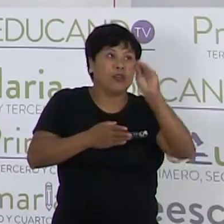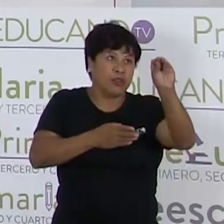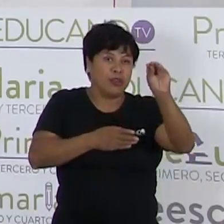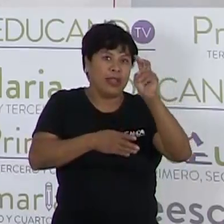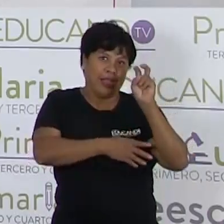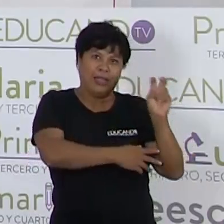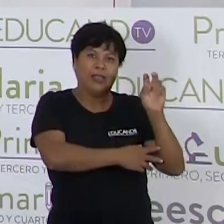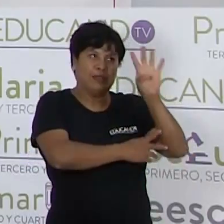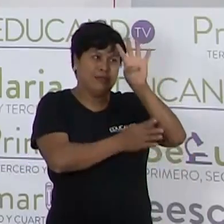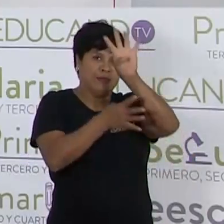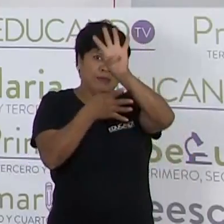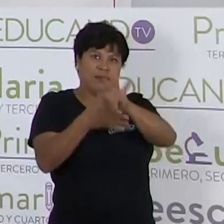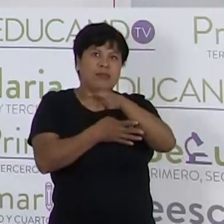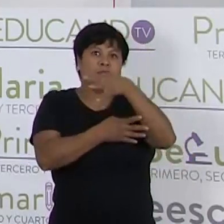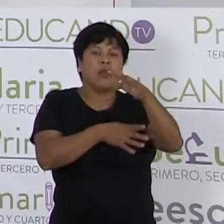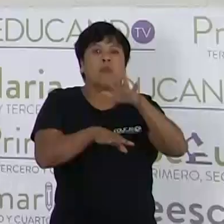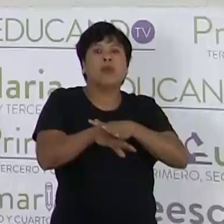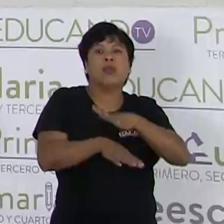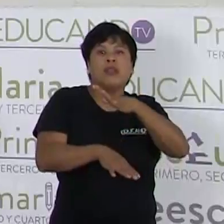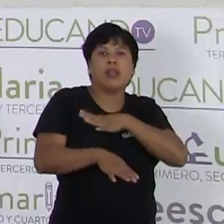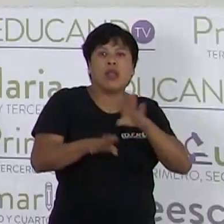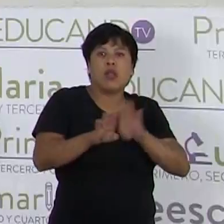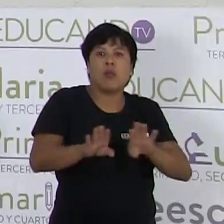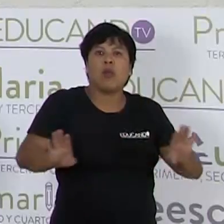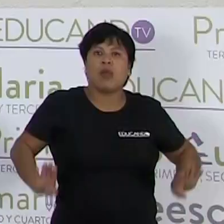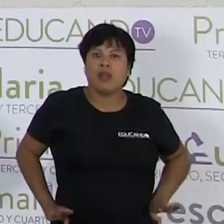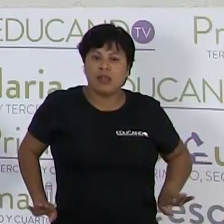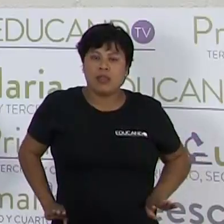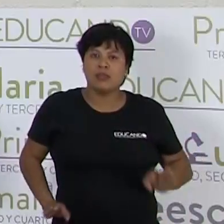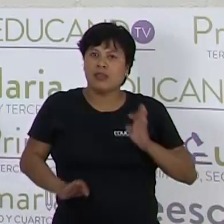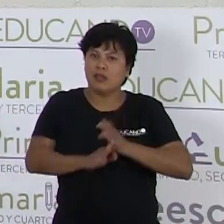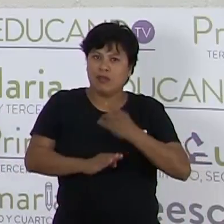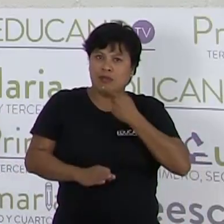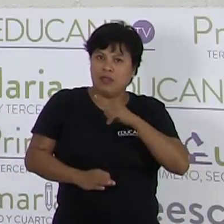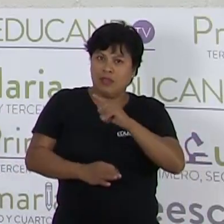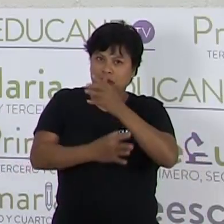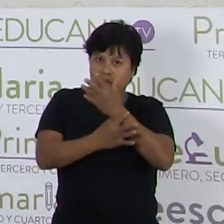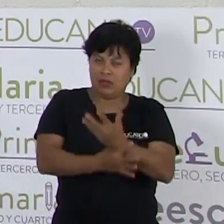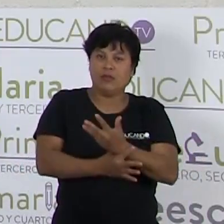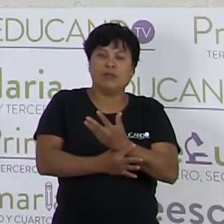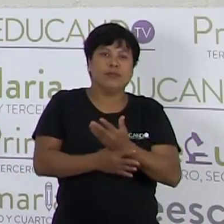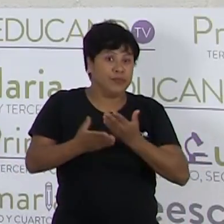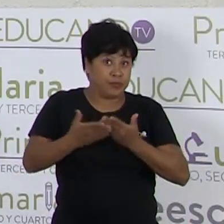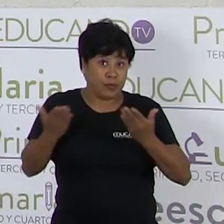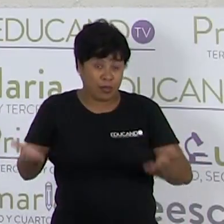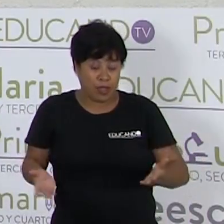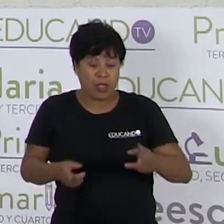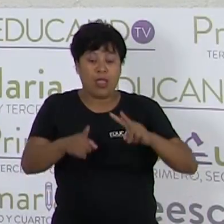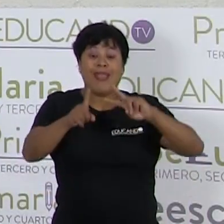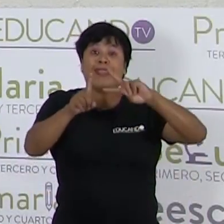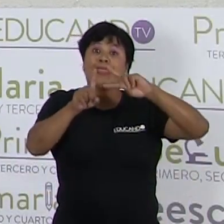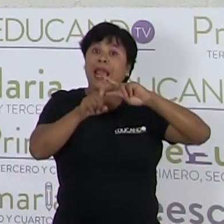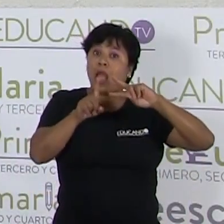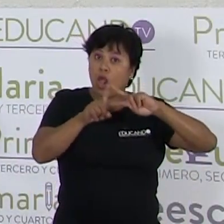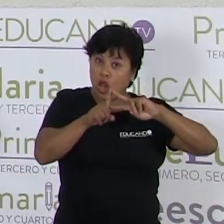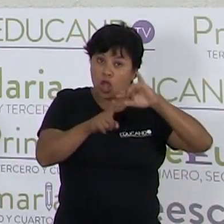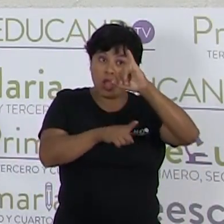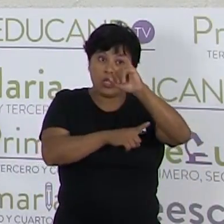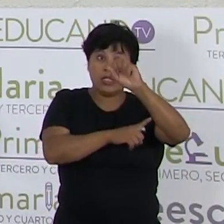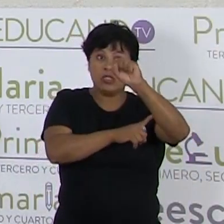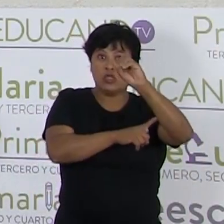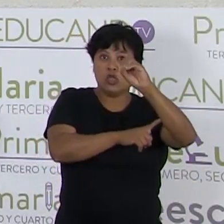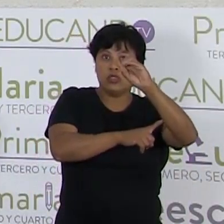aquí, porque está cumpliendo con la característica que me están pidiendo. Ahora, triángulo isósceles que